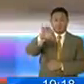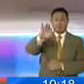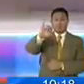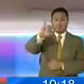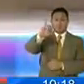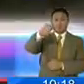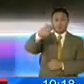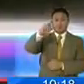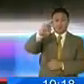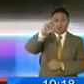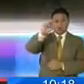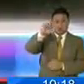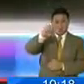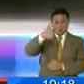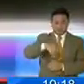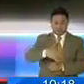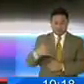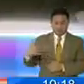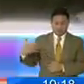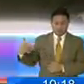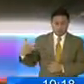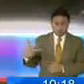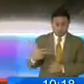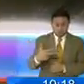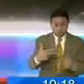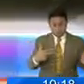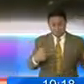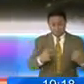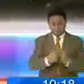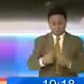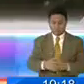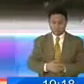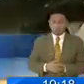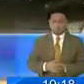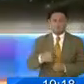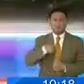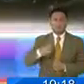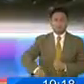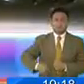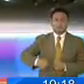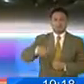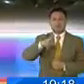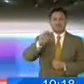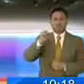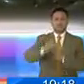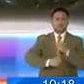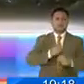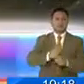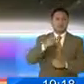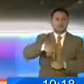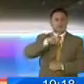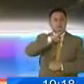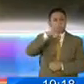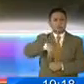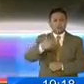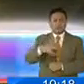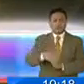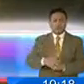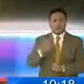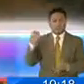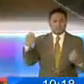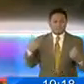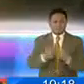Figueroa habría ocasionado el choque. Vivo aquí ya casi 30 años y siempre ha habido accidentes, se han virado